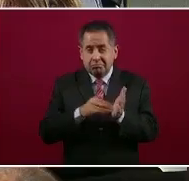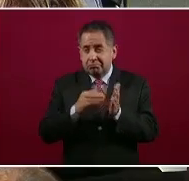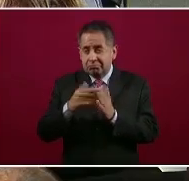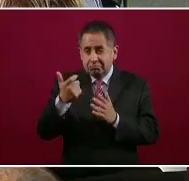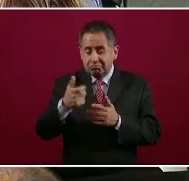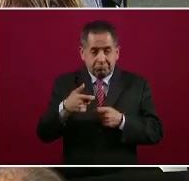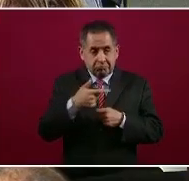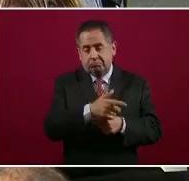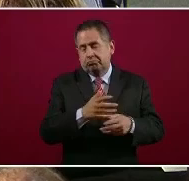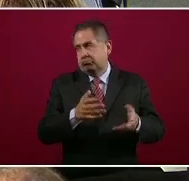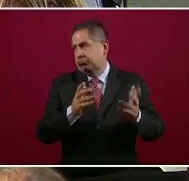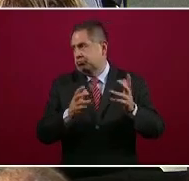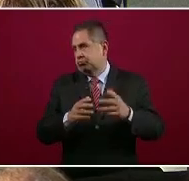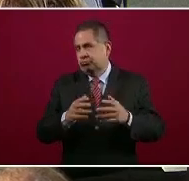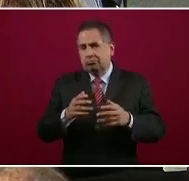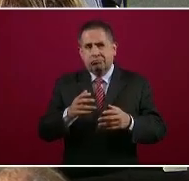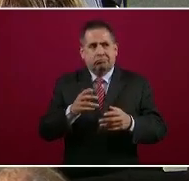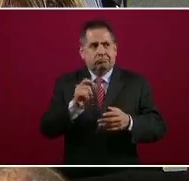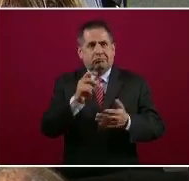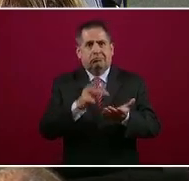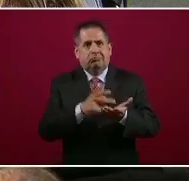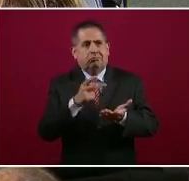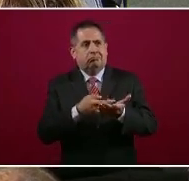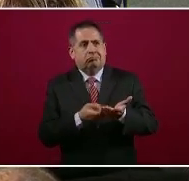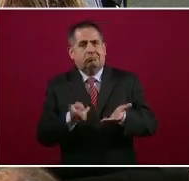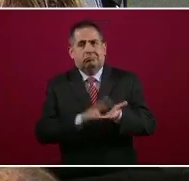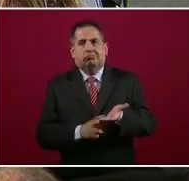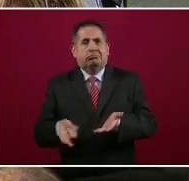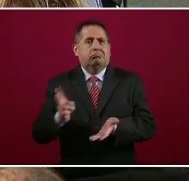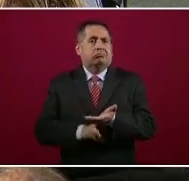10 15 hasta 20 veces más